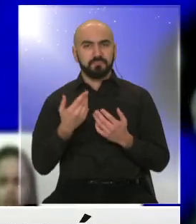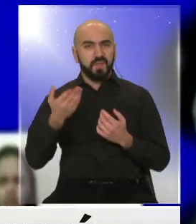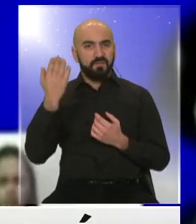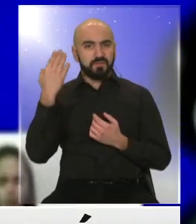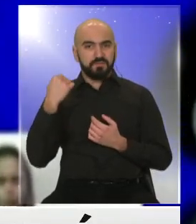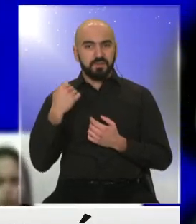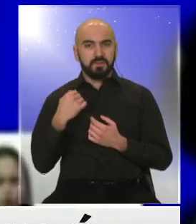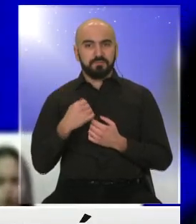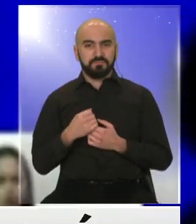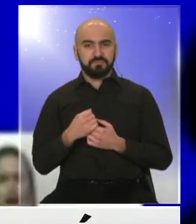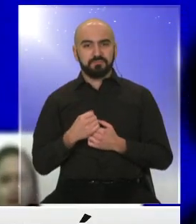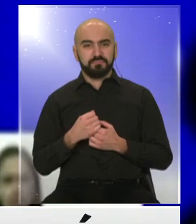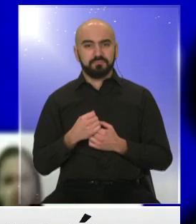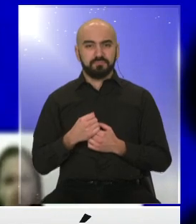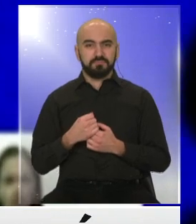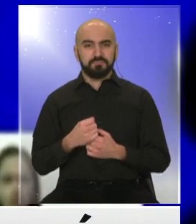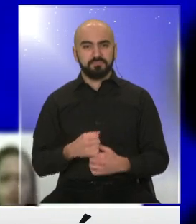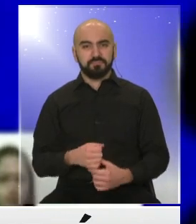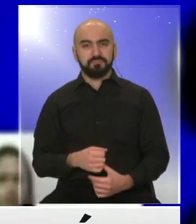ya.